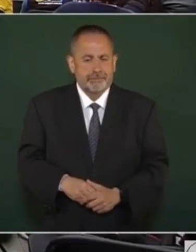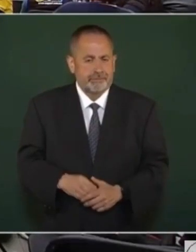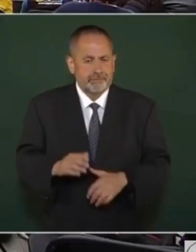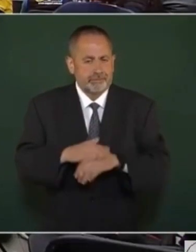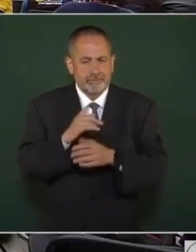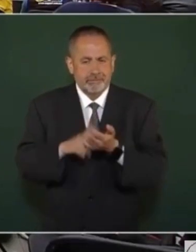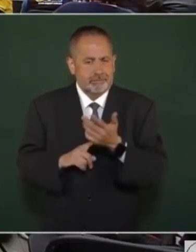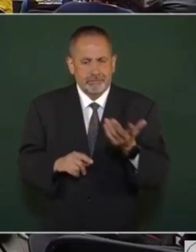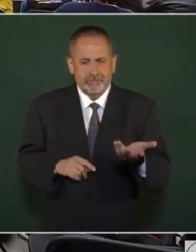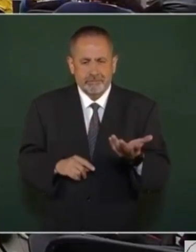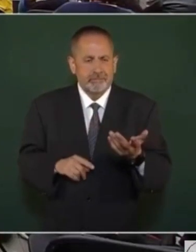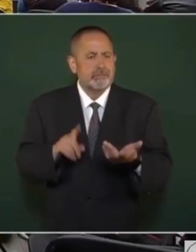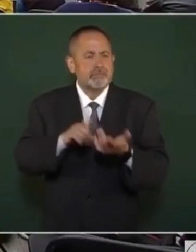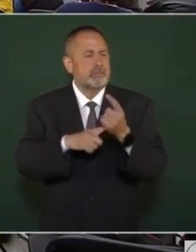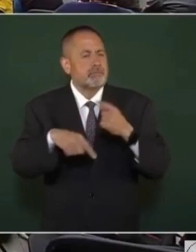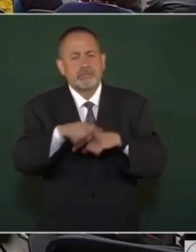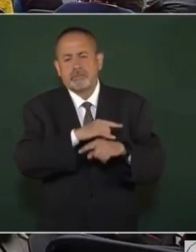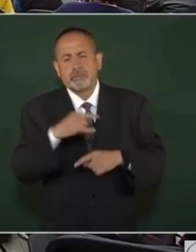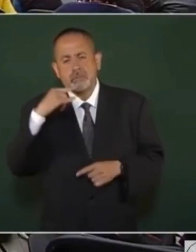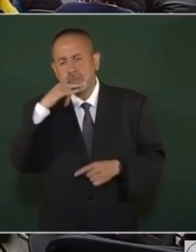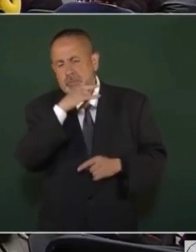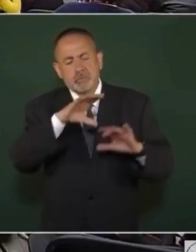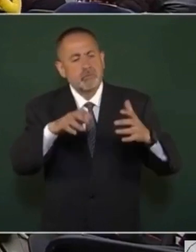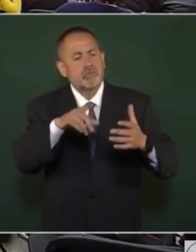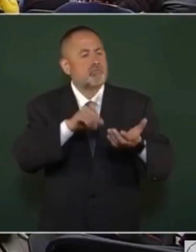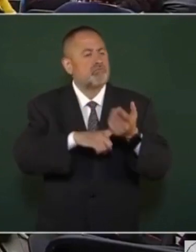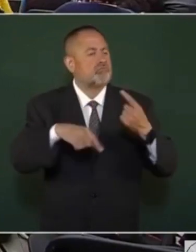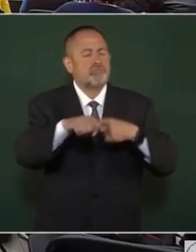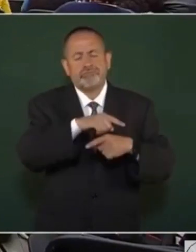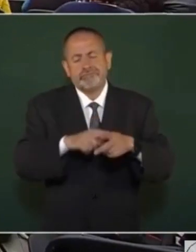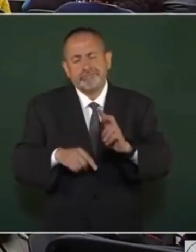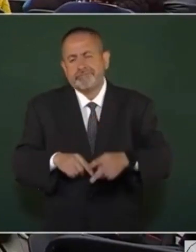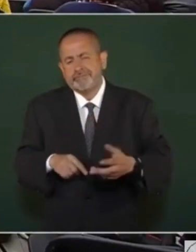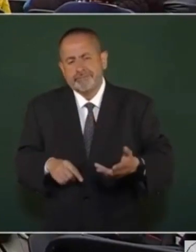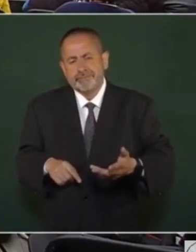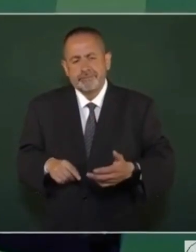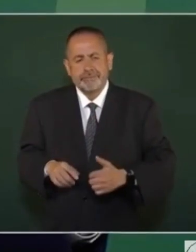porque hay mucha hipocresía. Si ellos